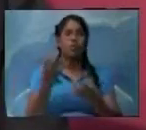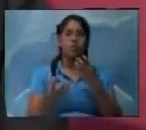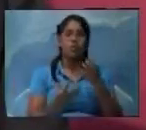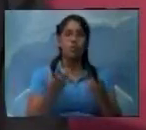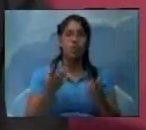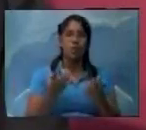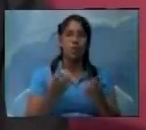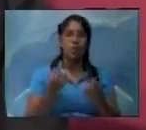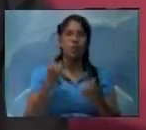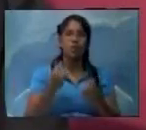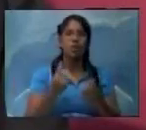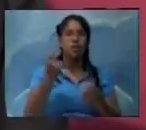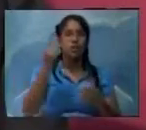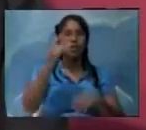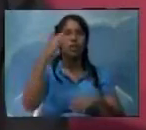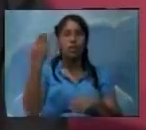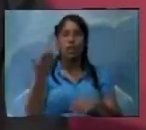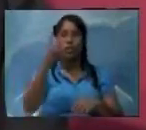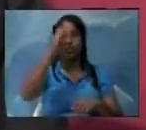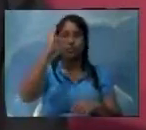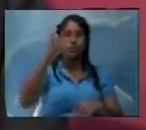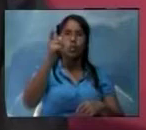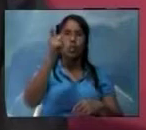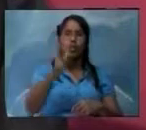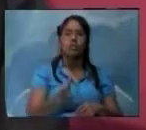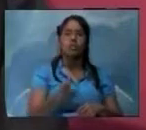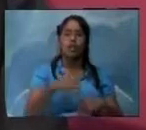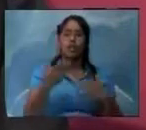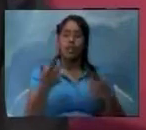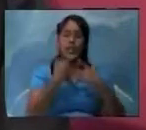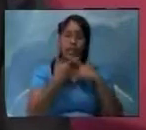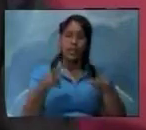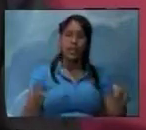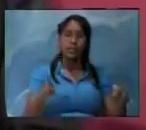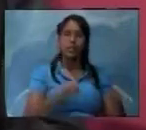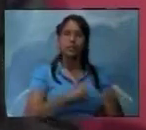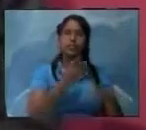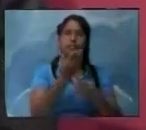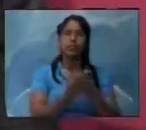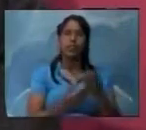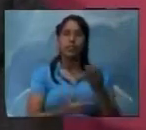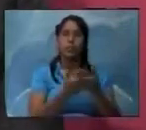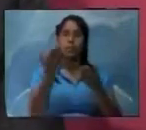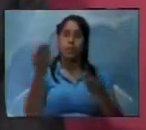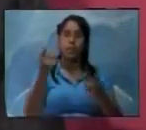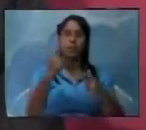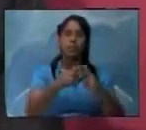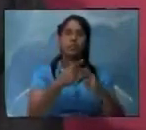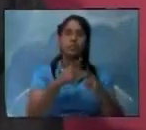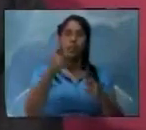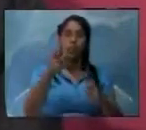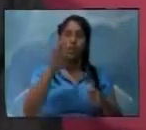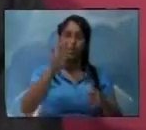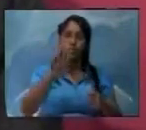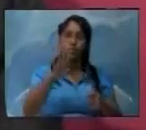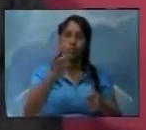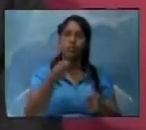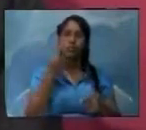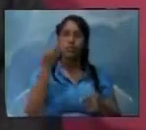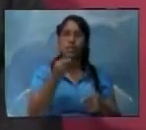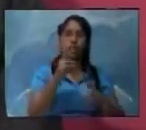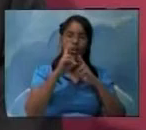ardiendo. ¿Y qué Dios será aquel que os libre de mis manos? Sadrach, Mesach y